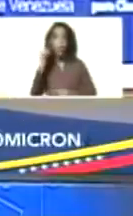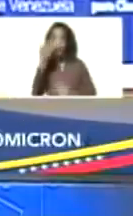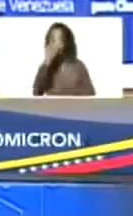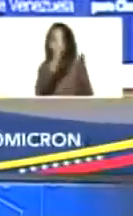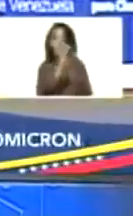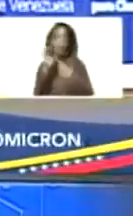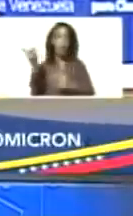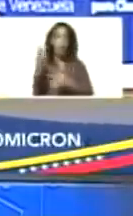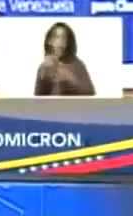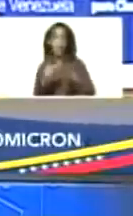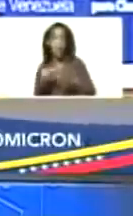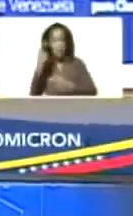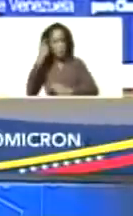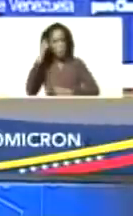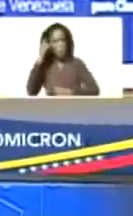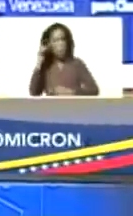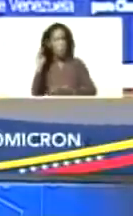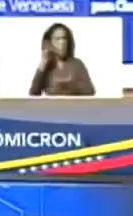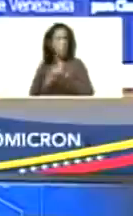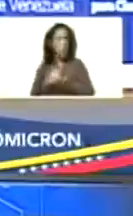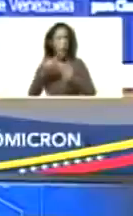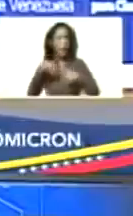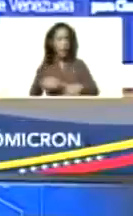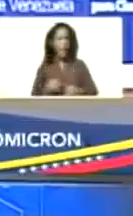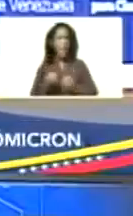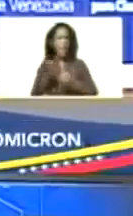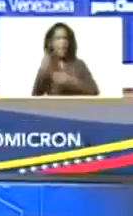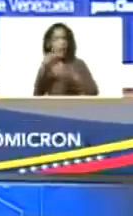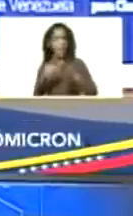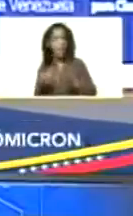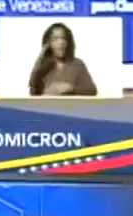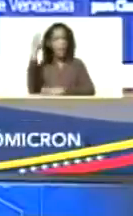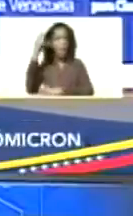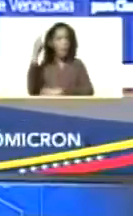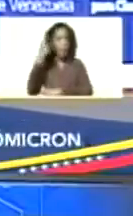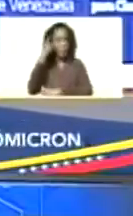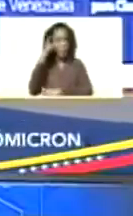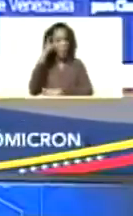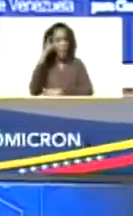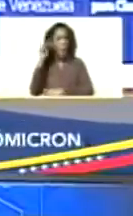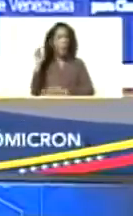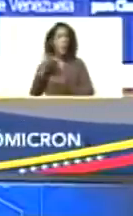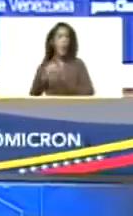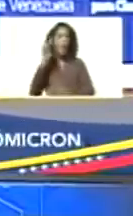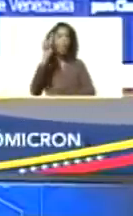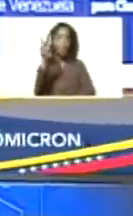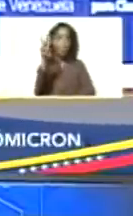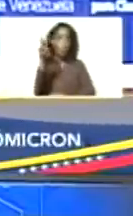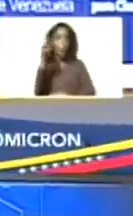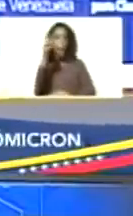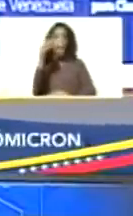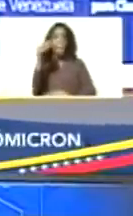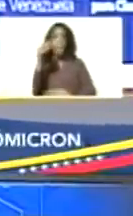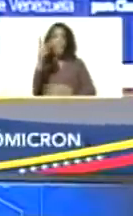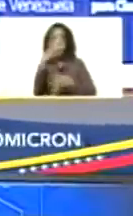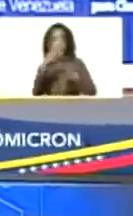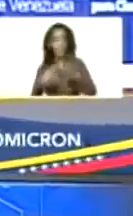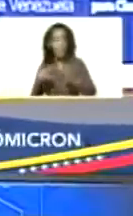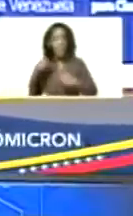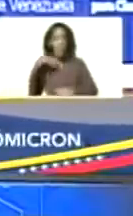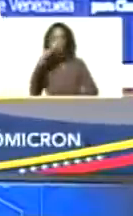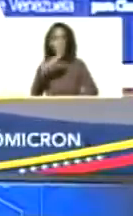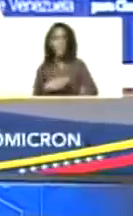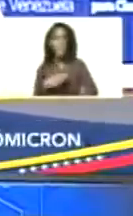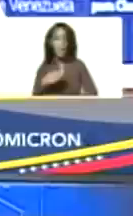la variante, ¿se acuerdan? Cuando llegó la variante colombiana, cuando llegaron las dos variantes brasileras, cuando llegó la